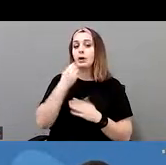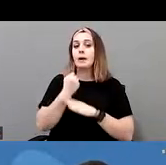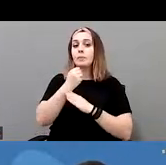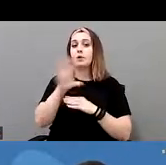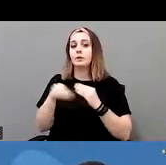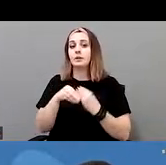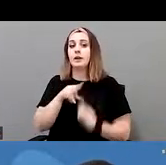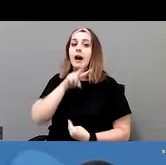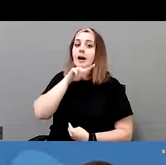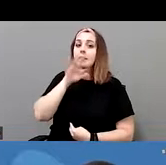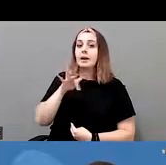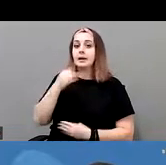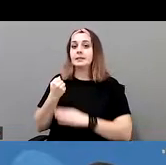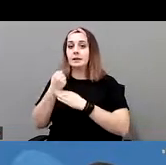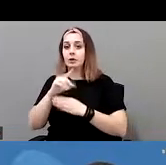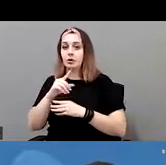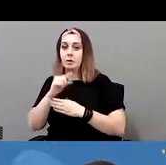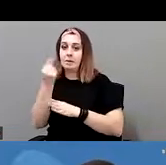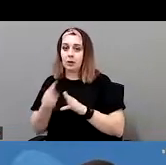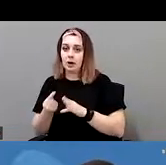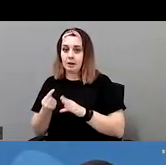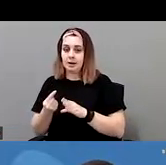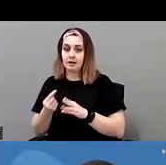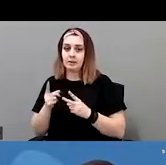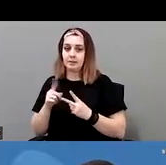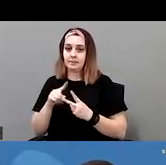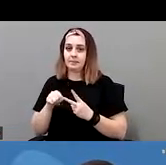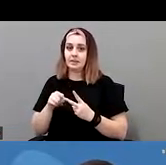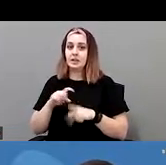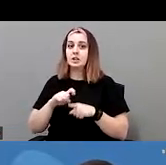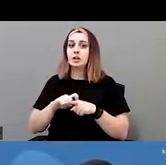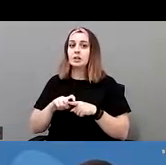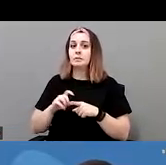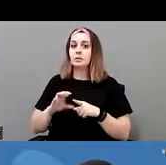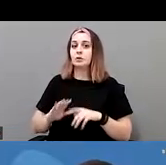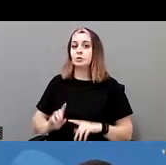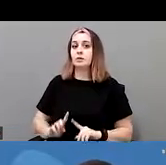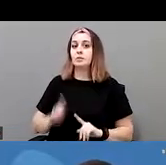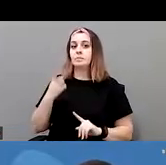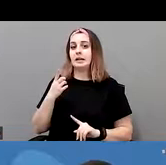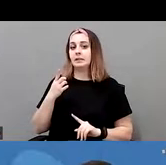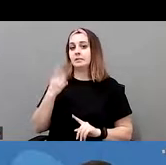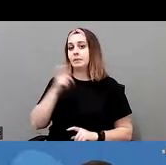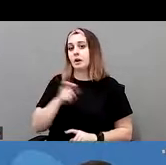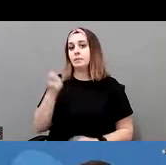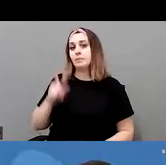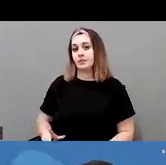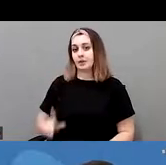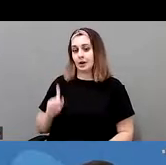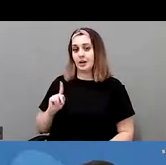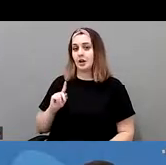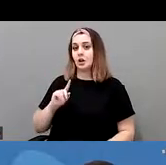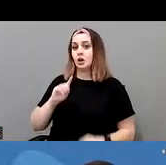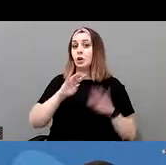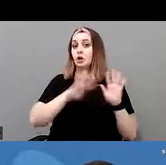sería el habla y el apoyo con pictogramas. Estos son los tipos de SAM más conocidos por los profesionales, con un 94